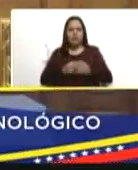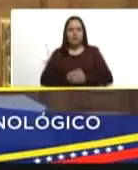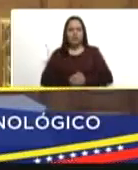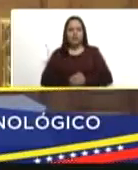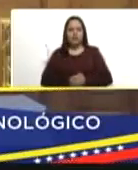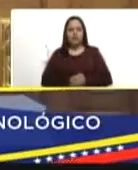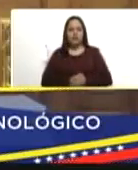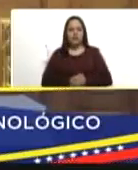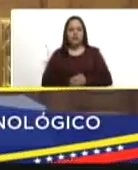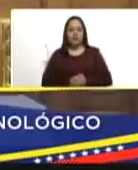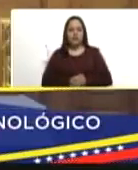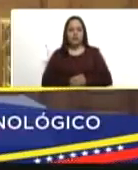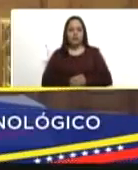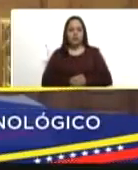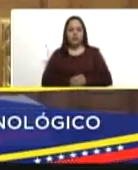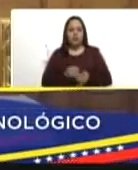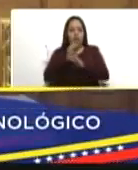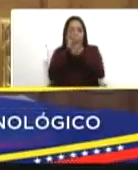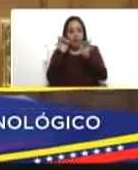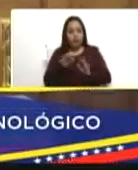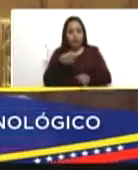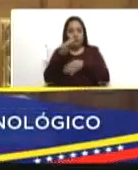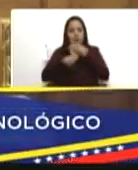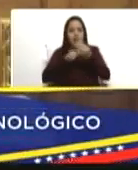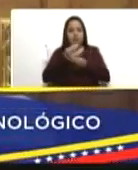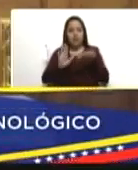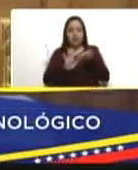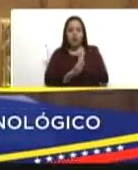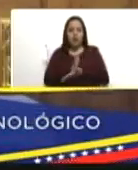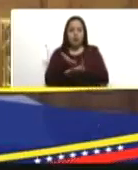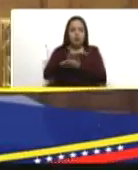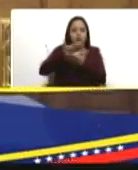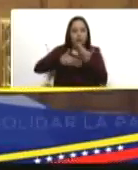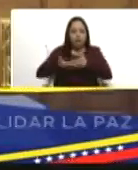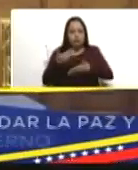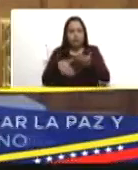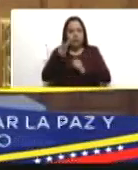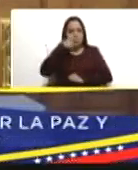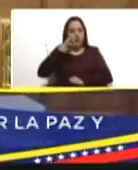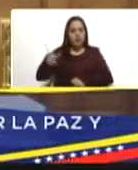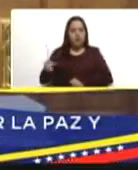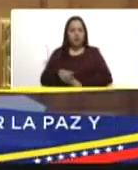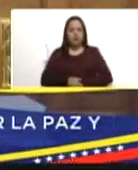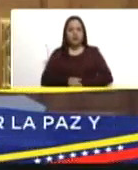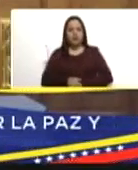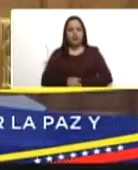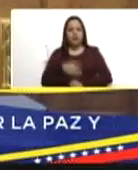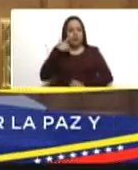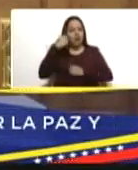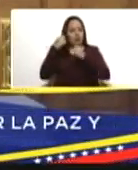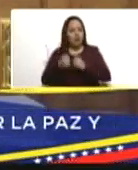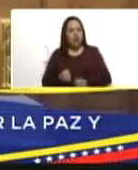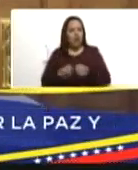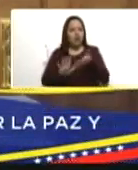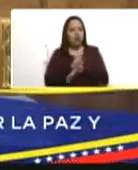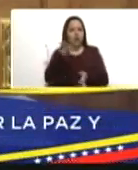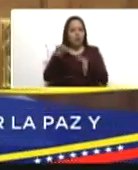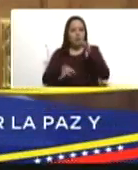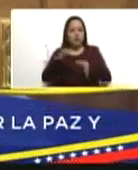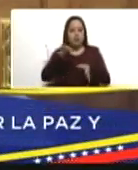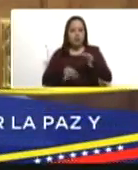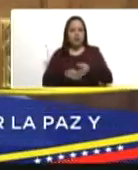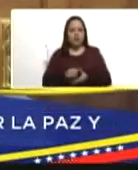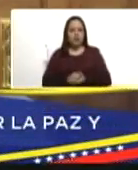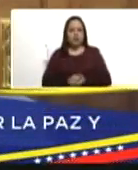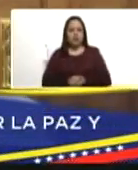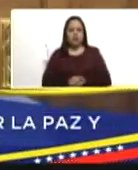perfeccionar el modelo creado de convivencia Ciudadana de garantía verdadera de justicia